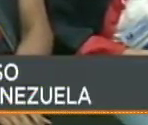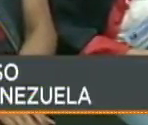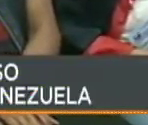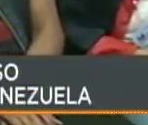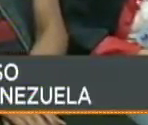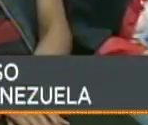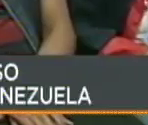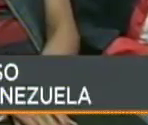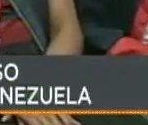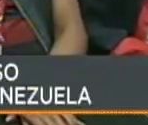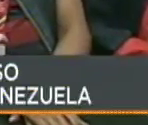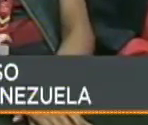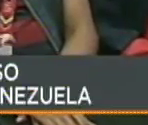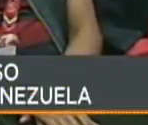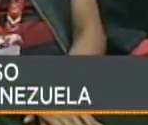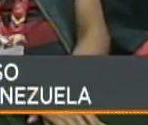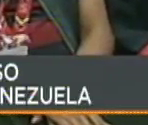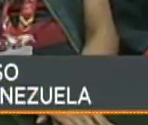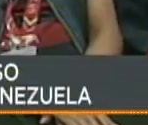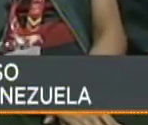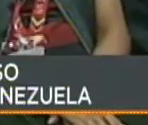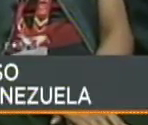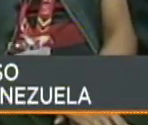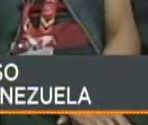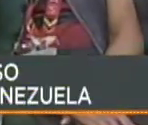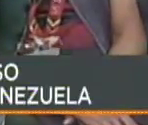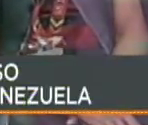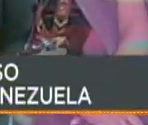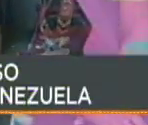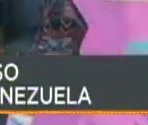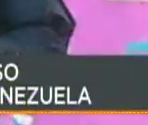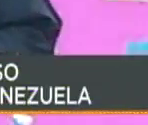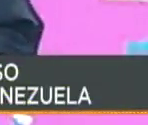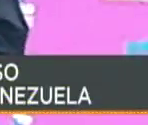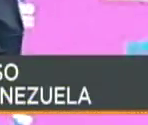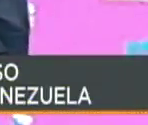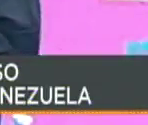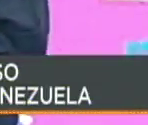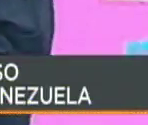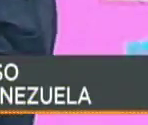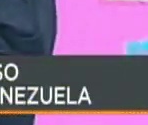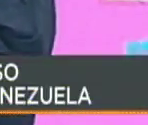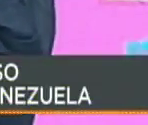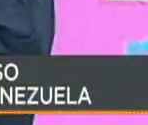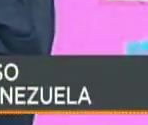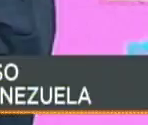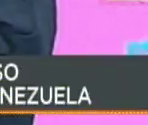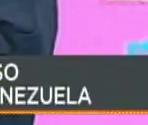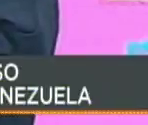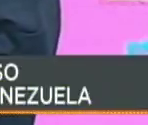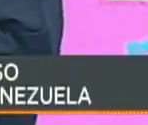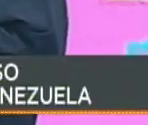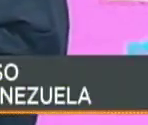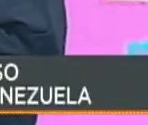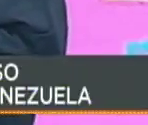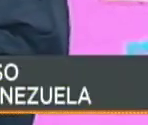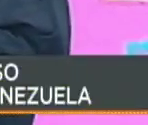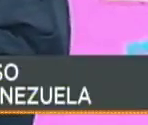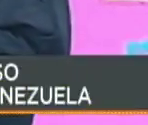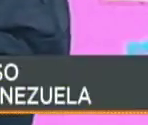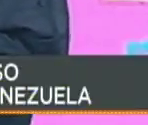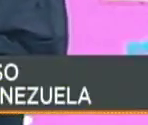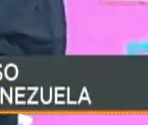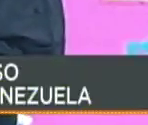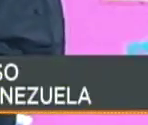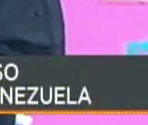aquí están los principios y me puse a revisar y muchas cosas que hay que mejorar el libro rojo